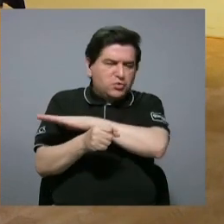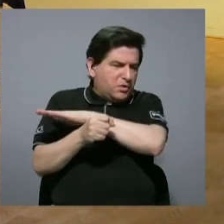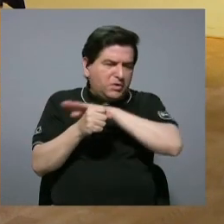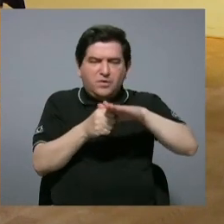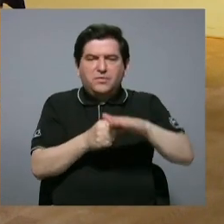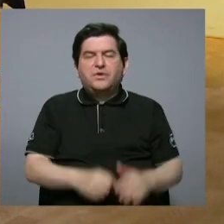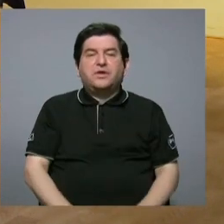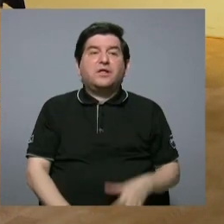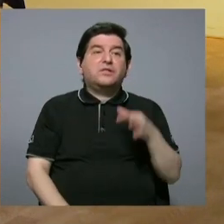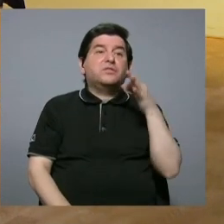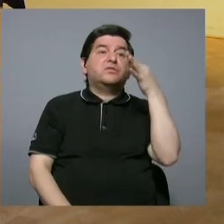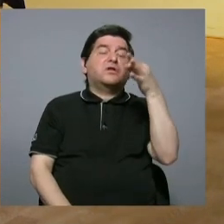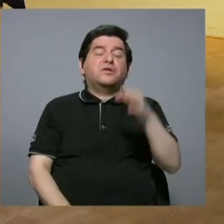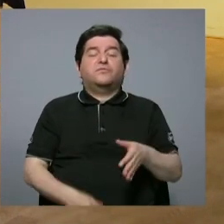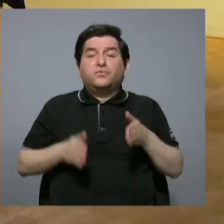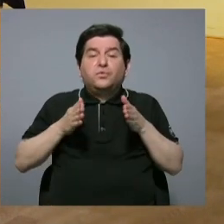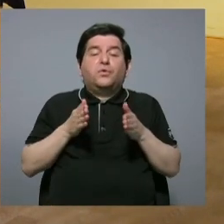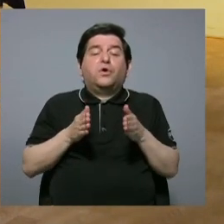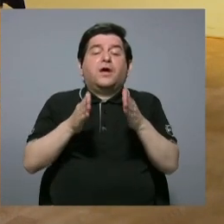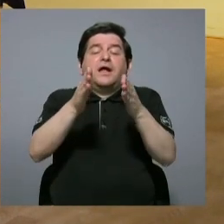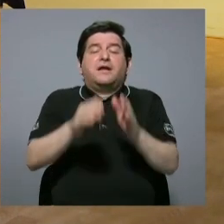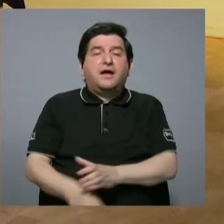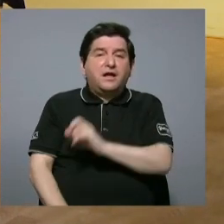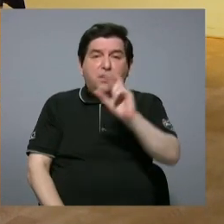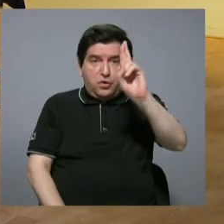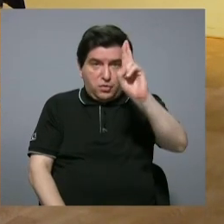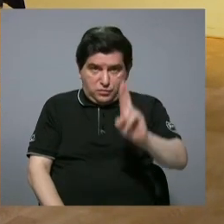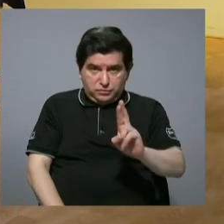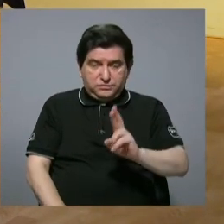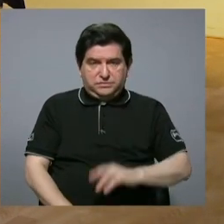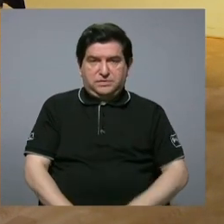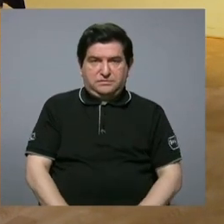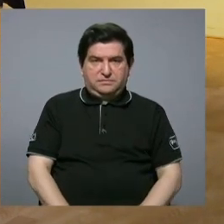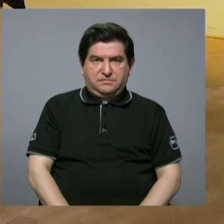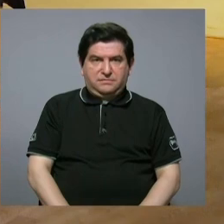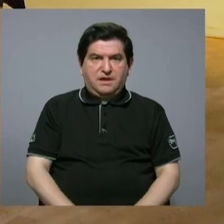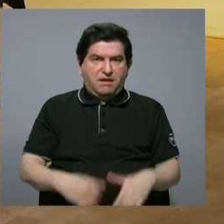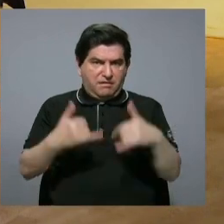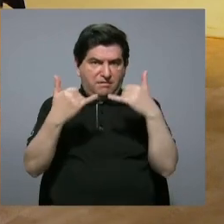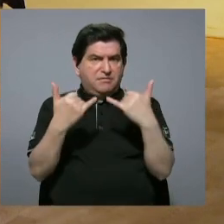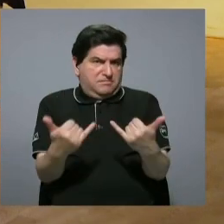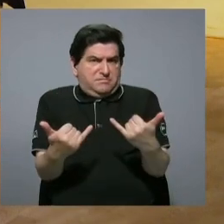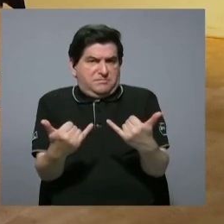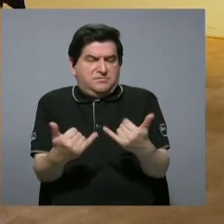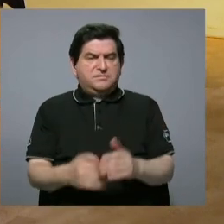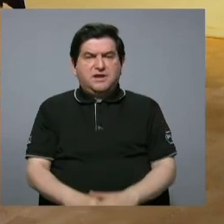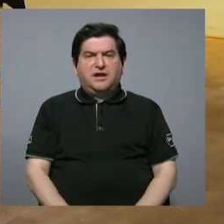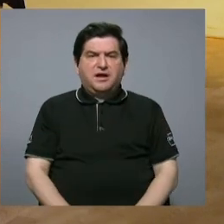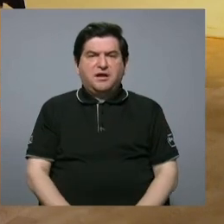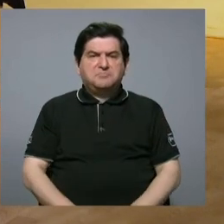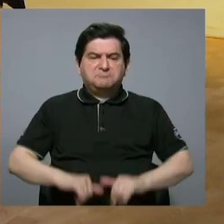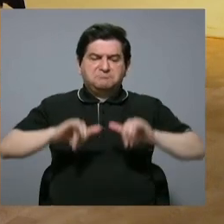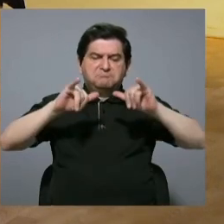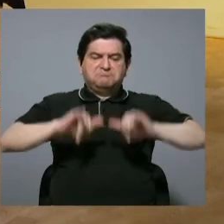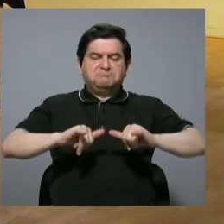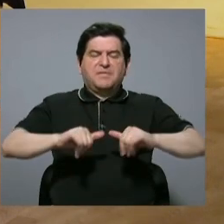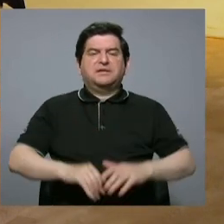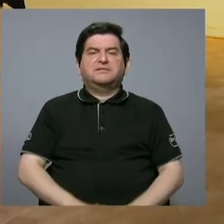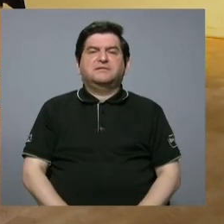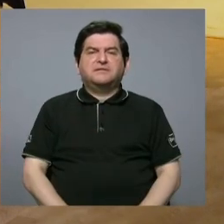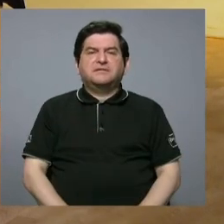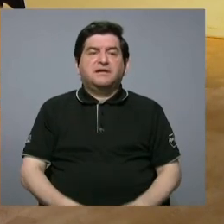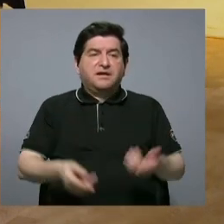del futuro canal. Costa Rica entonces ya se queda con